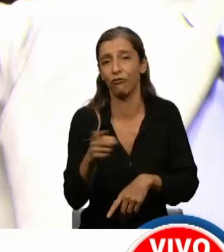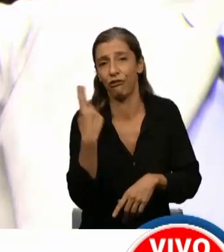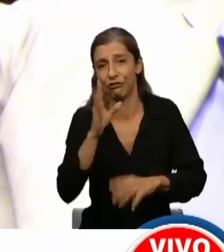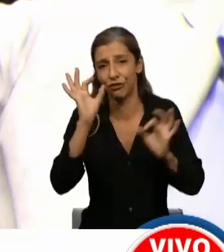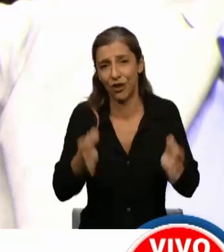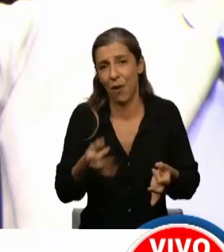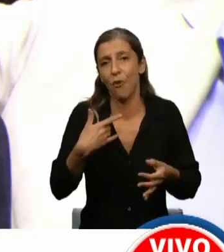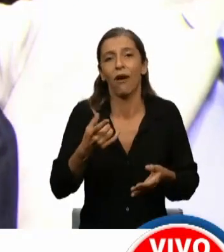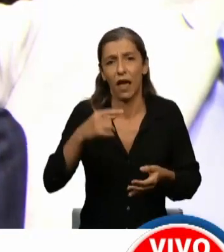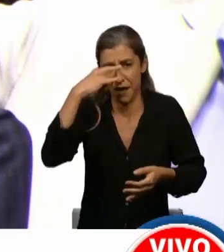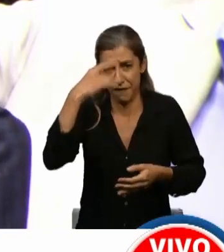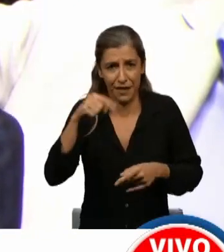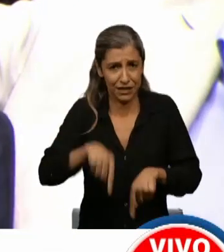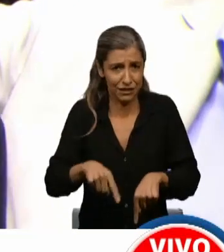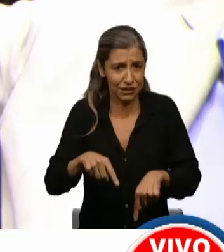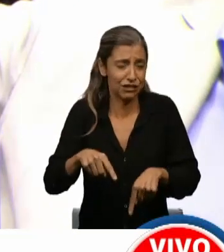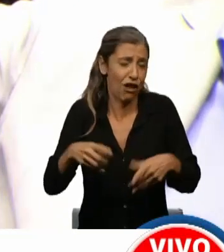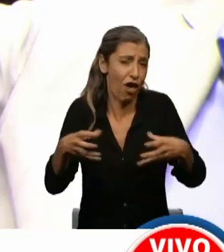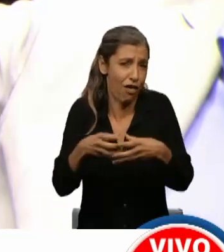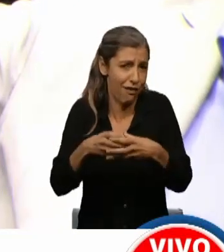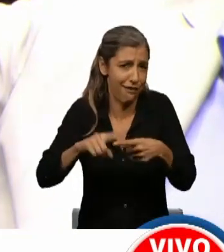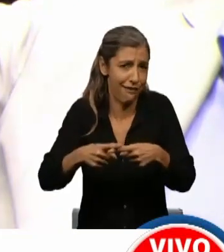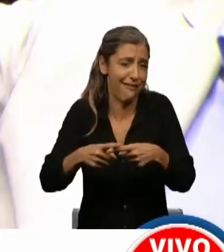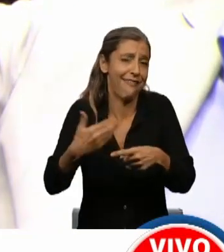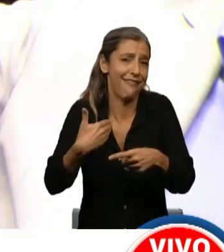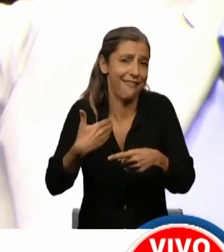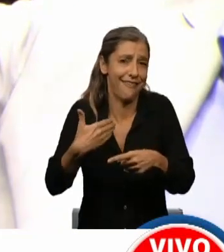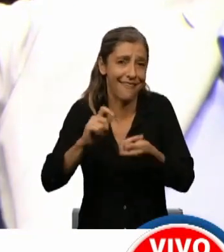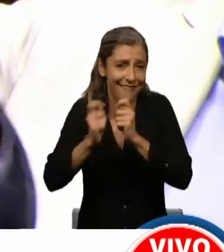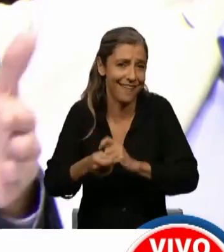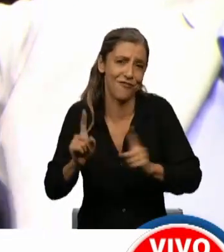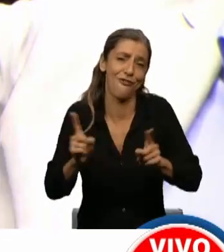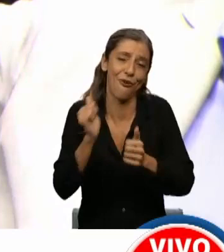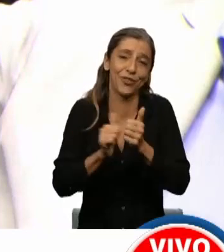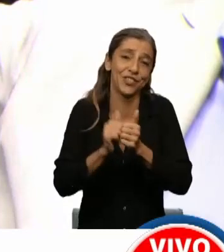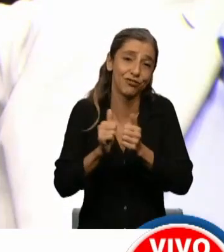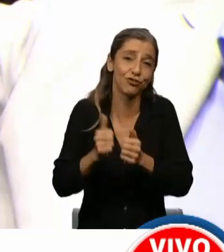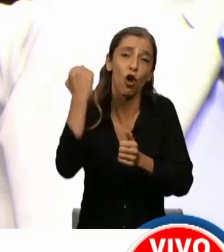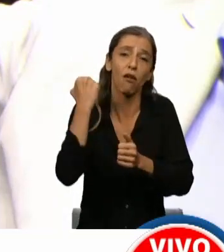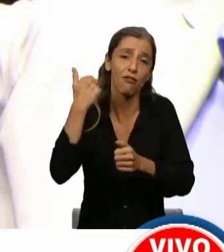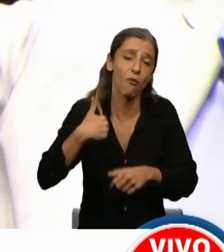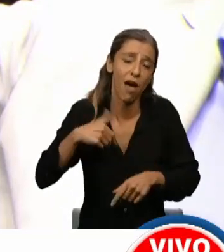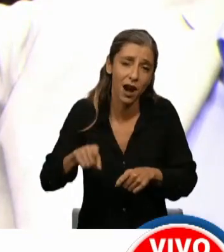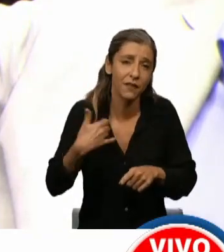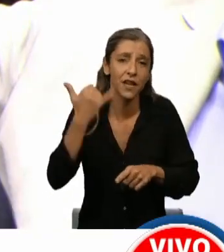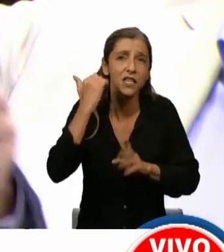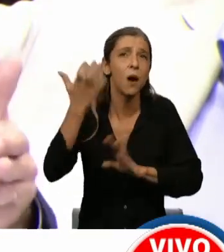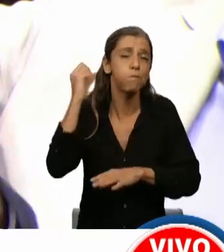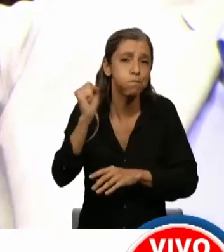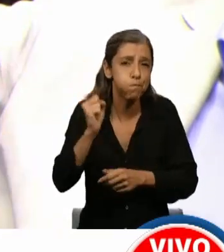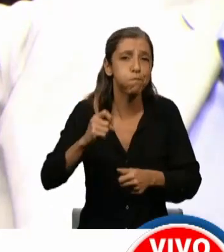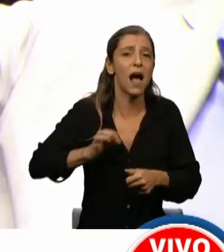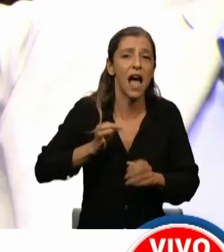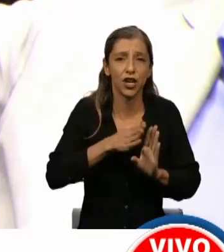fue inventada por el gobierno de Cambiemos, sino que ya la historia económica argentina marcaba que en los 70 y en